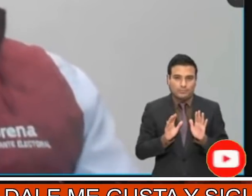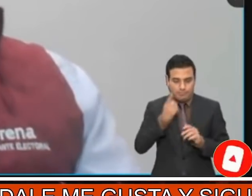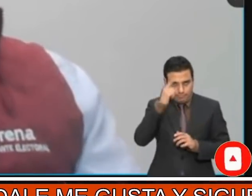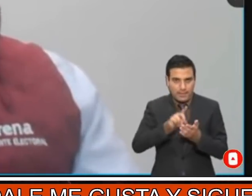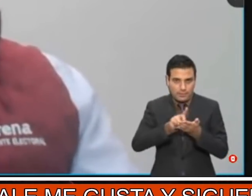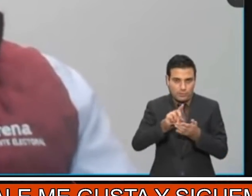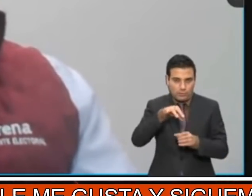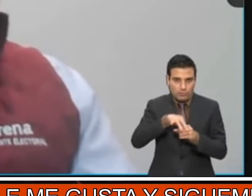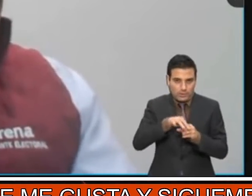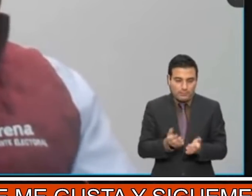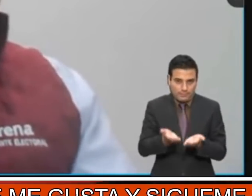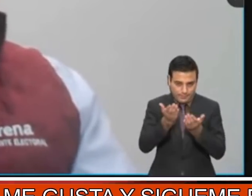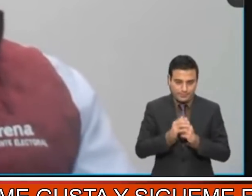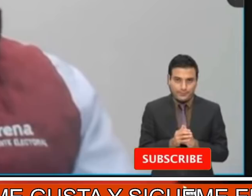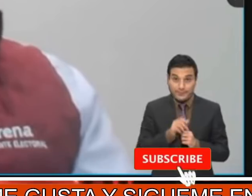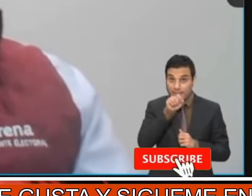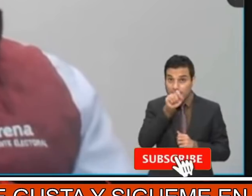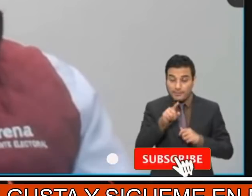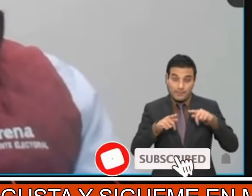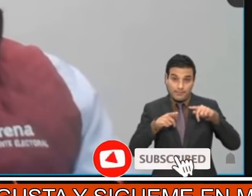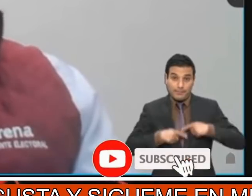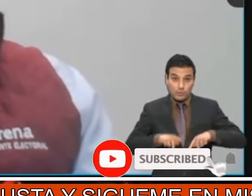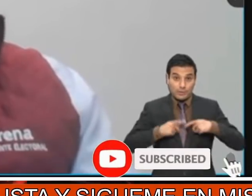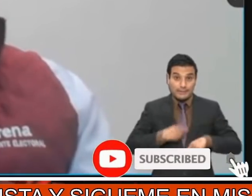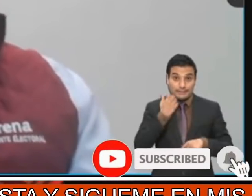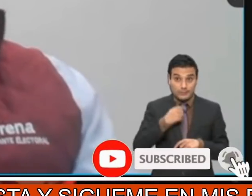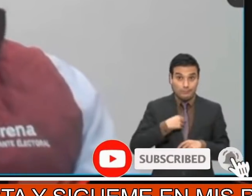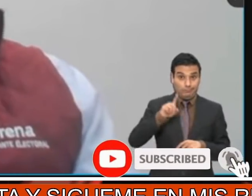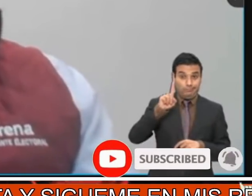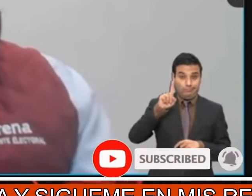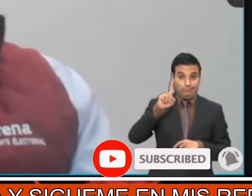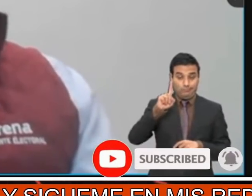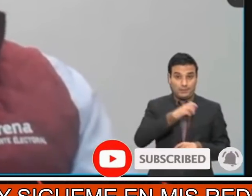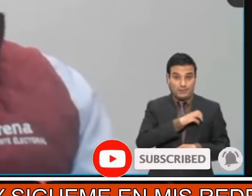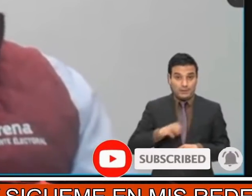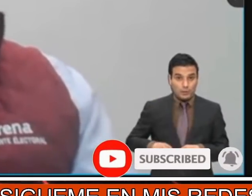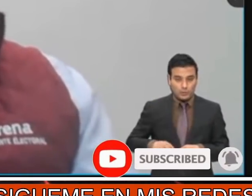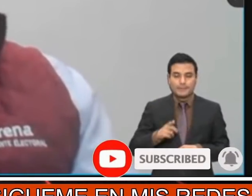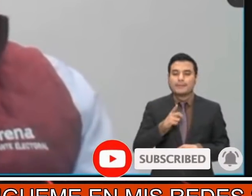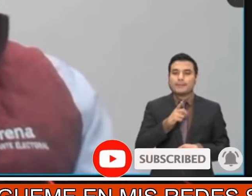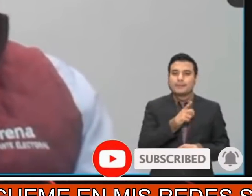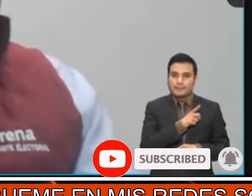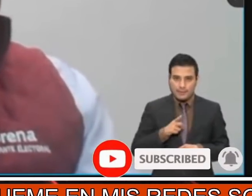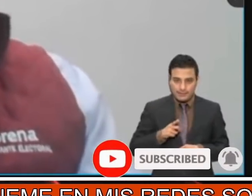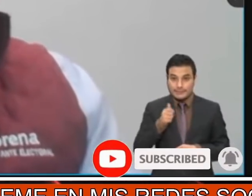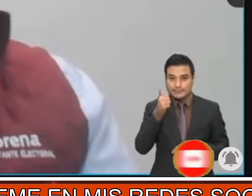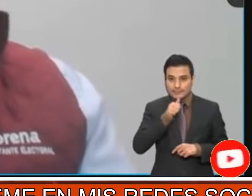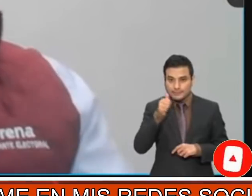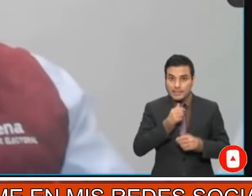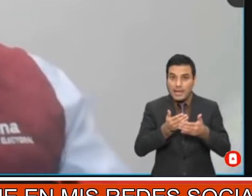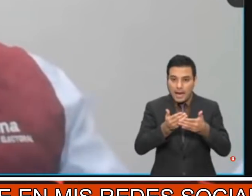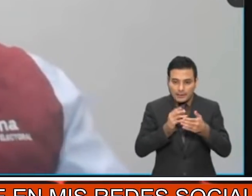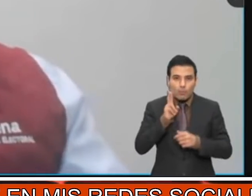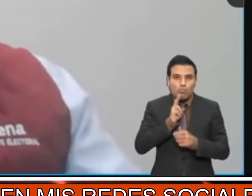Los requisitos exigidos a los ciudadanos para ocupar los cargos de elección popular deben encontrarse plenamente justificados con